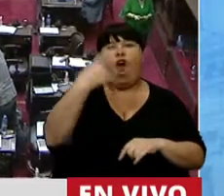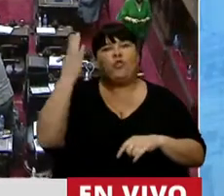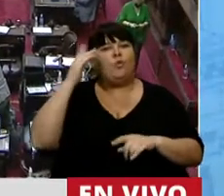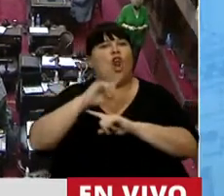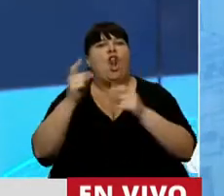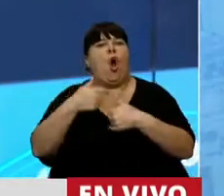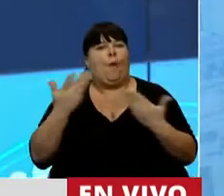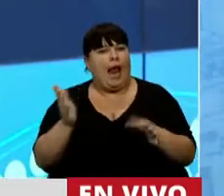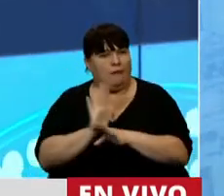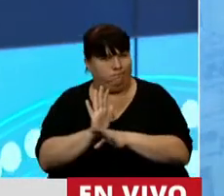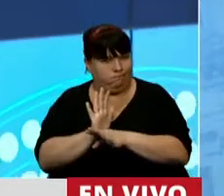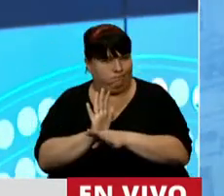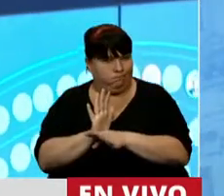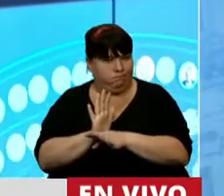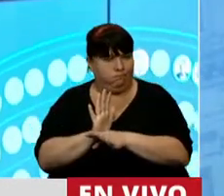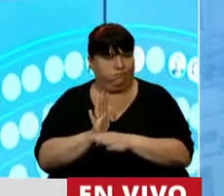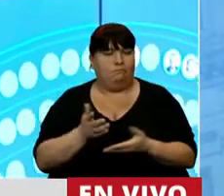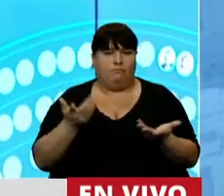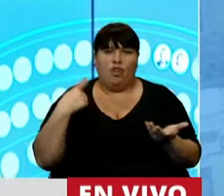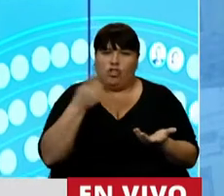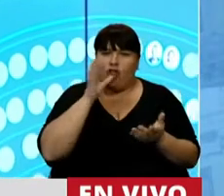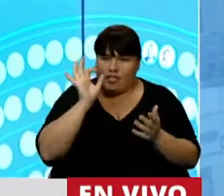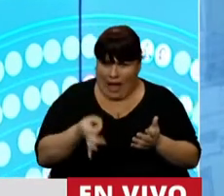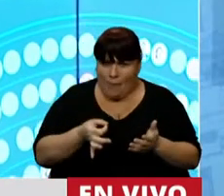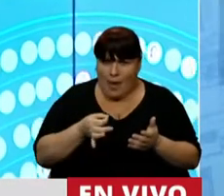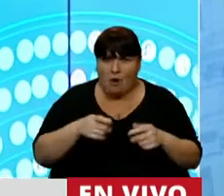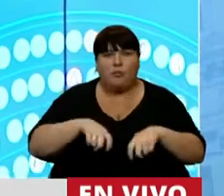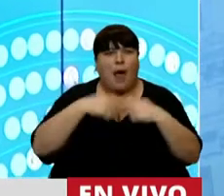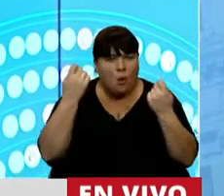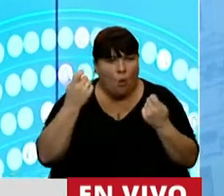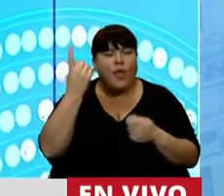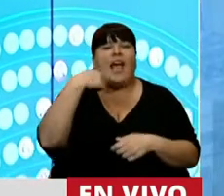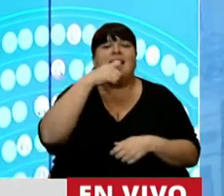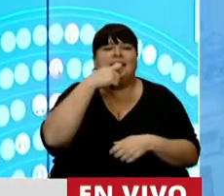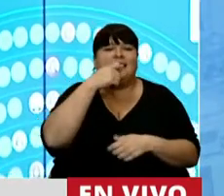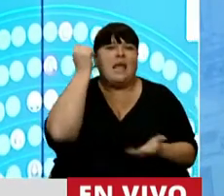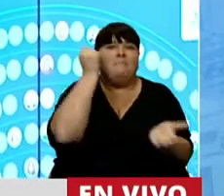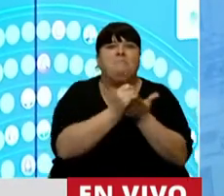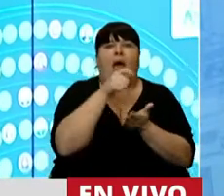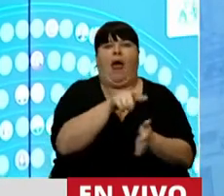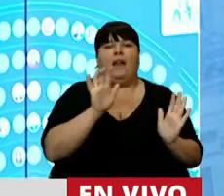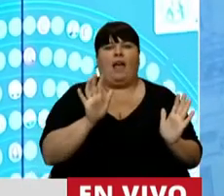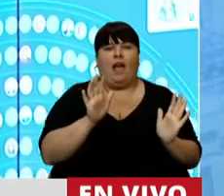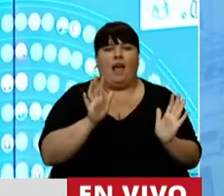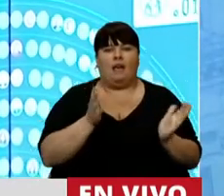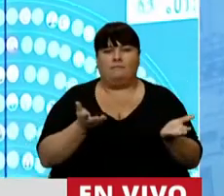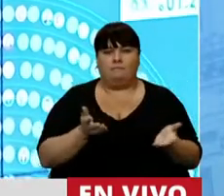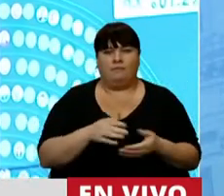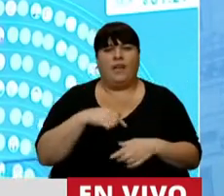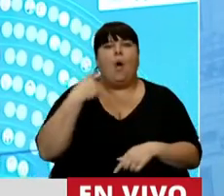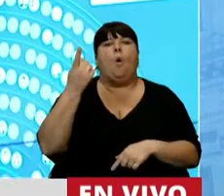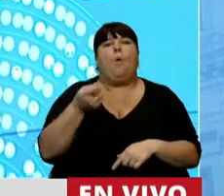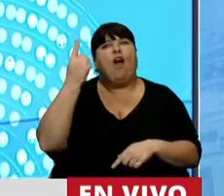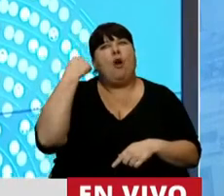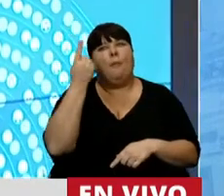otras que no valen. ¿Sabemos el daño que hacemos cada vez que estigmatizamos? ¿Cada vez